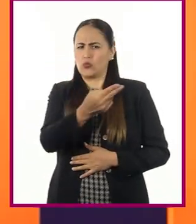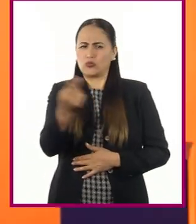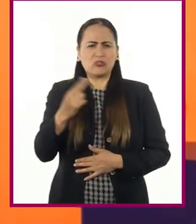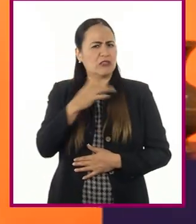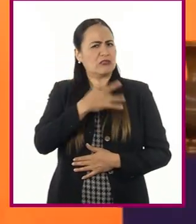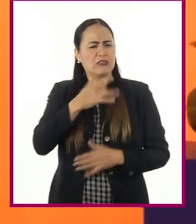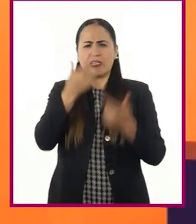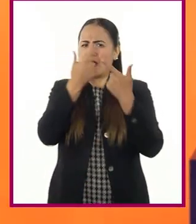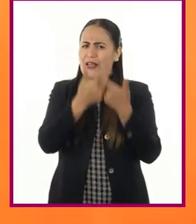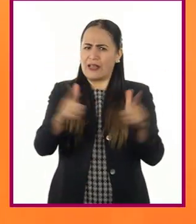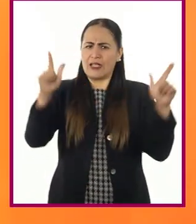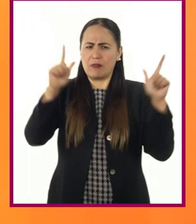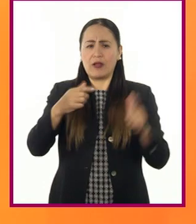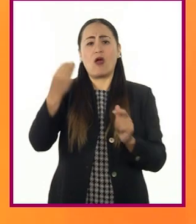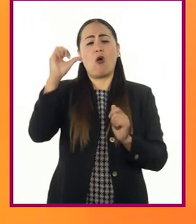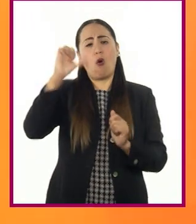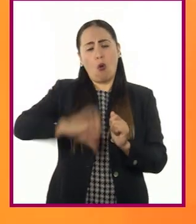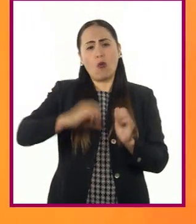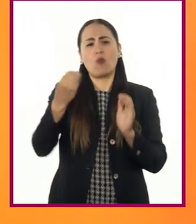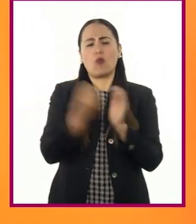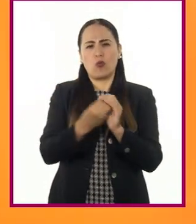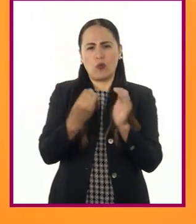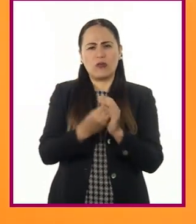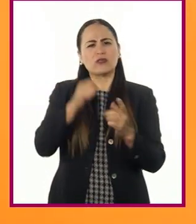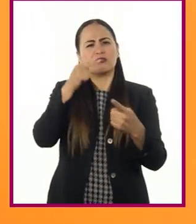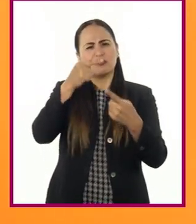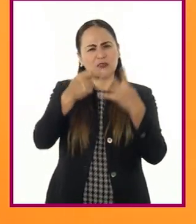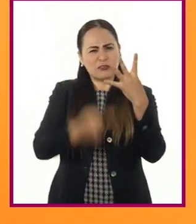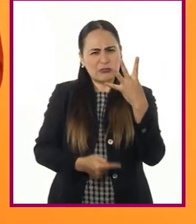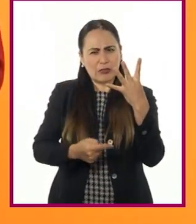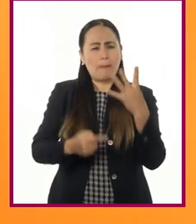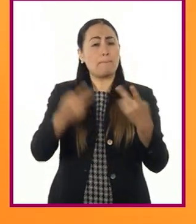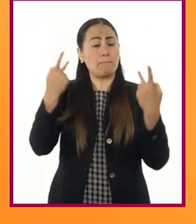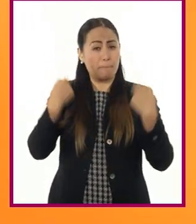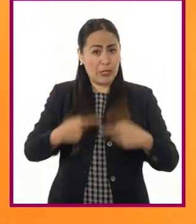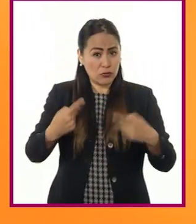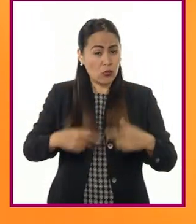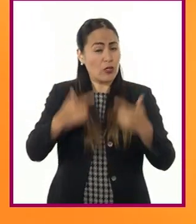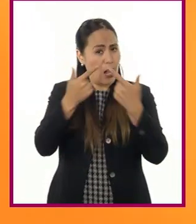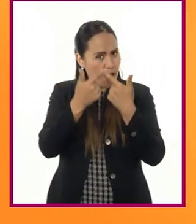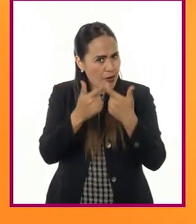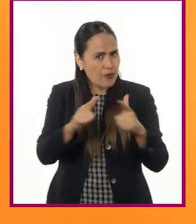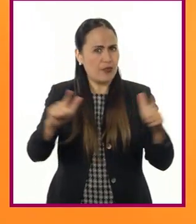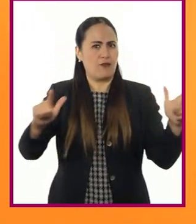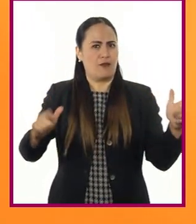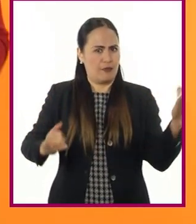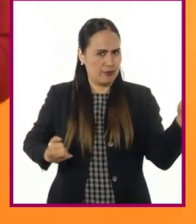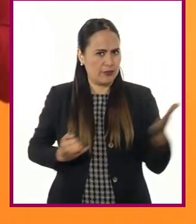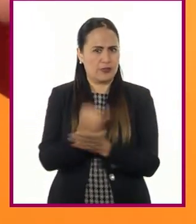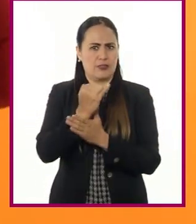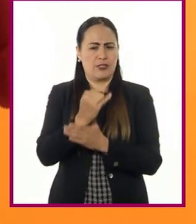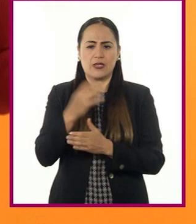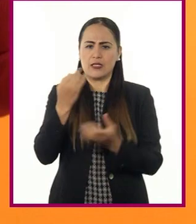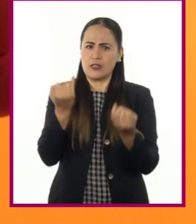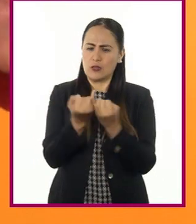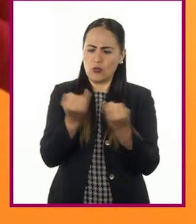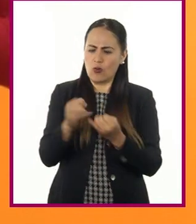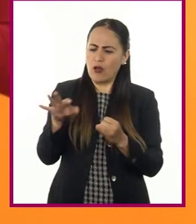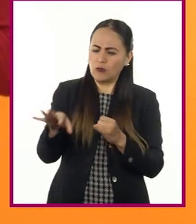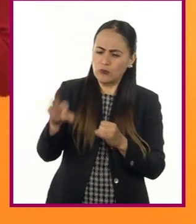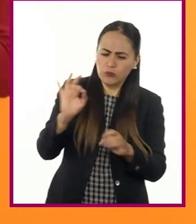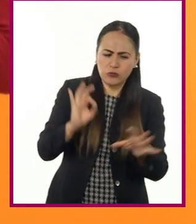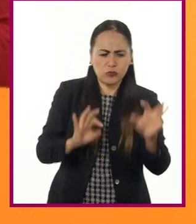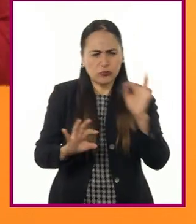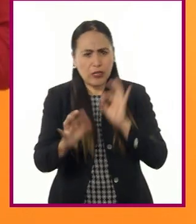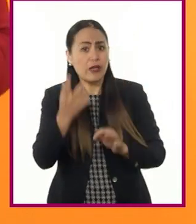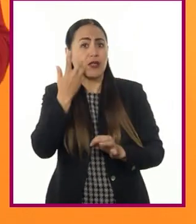sesión reflexionarán acerca de los desafíos que implica aprender a ser una persona libre, aprender a elegir entre lo que deseas,